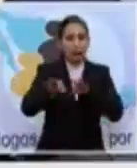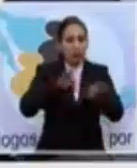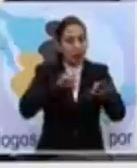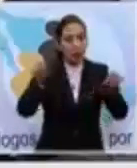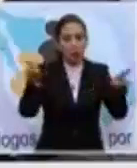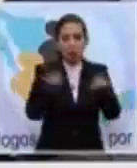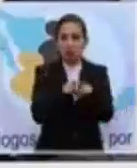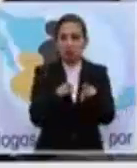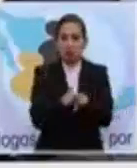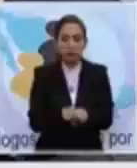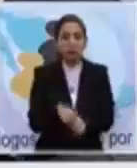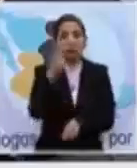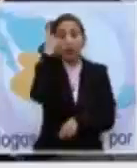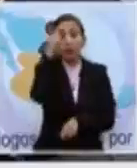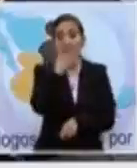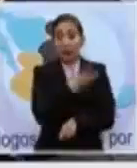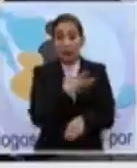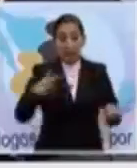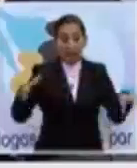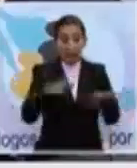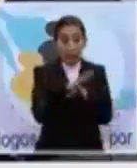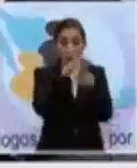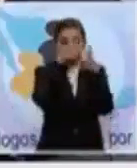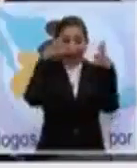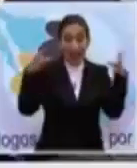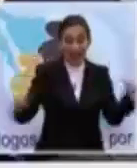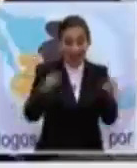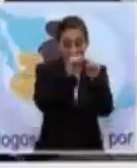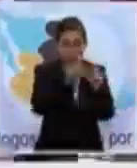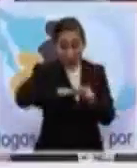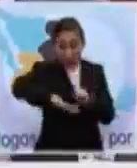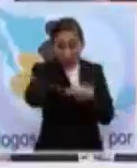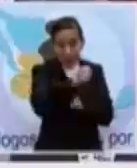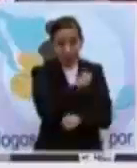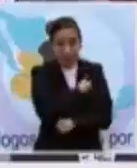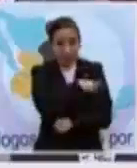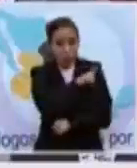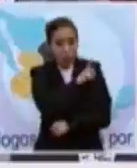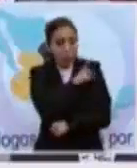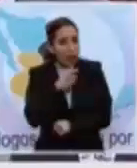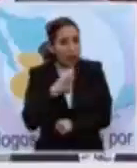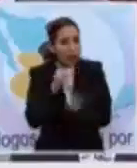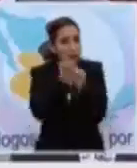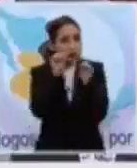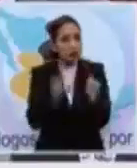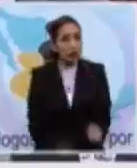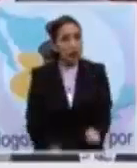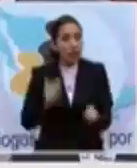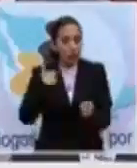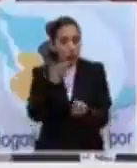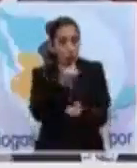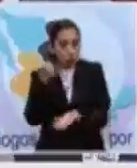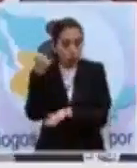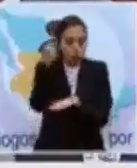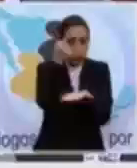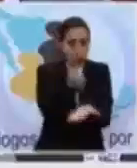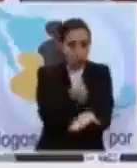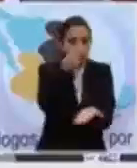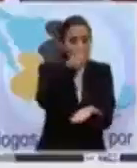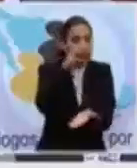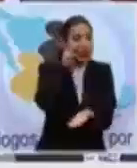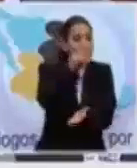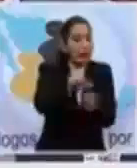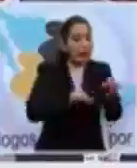lo mismo. Para tener un gran cambio en el sistema se debe tomar en cuenta que debe existir un sistema de financiamiento que